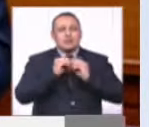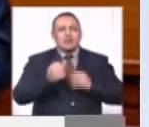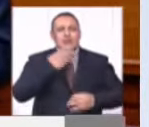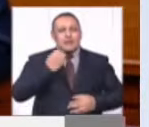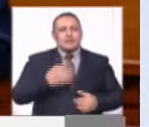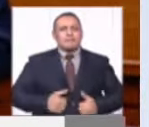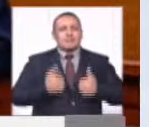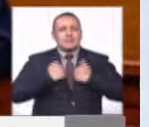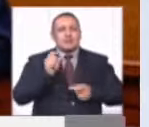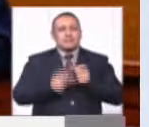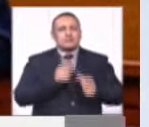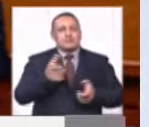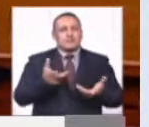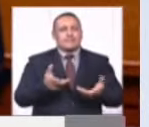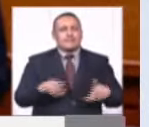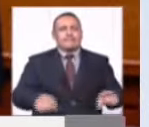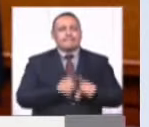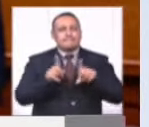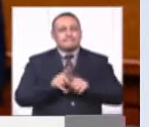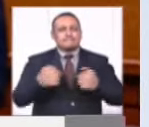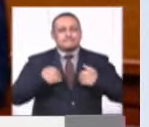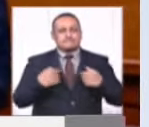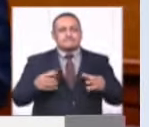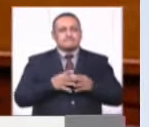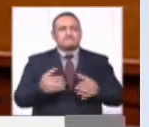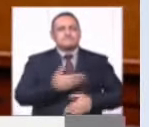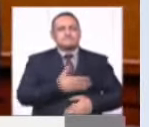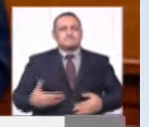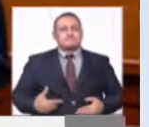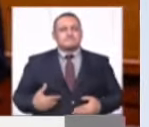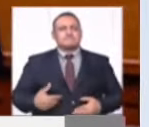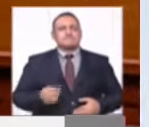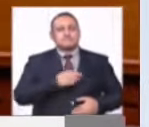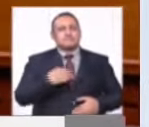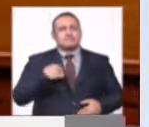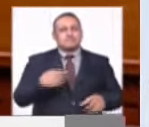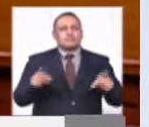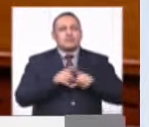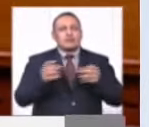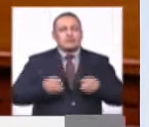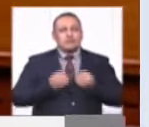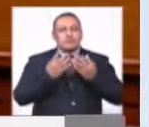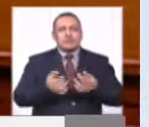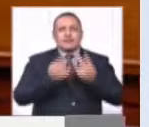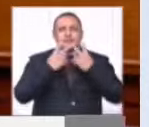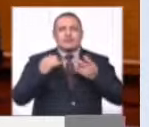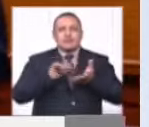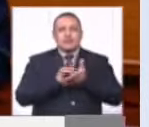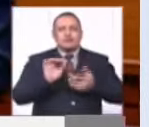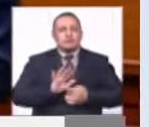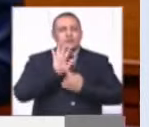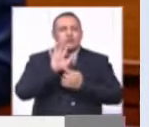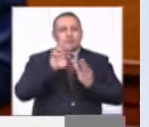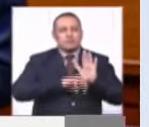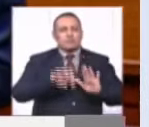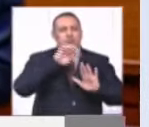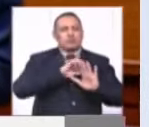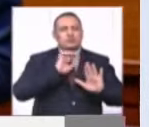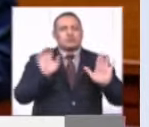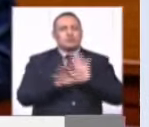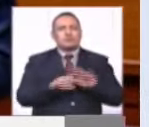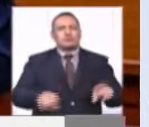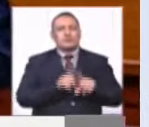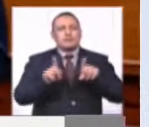De tantos ciudadanos. Nosotros, además, señor presidente y señor primer ministro, quiero anunciarles que vamos a presentar un proyecto